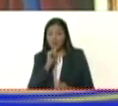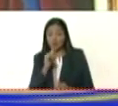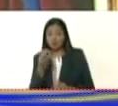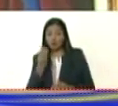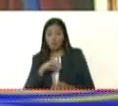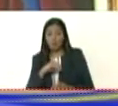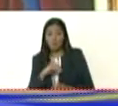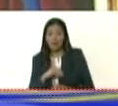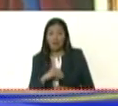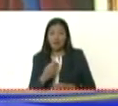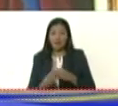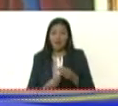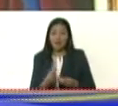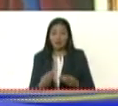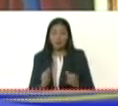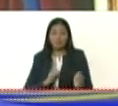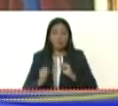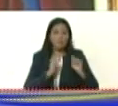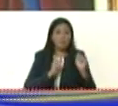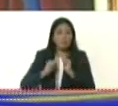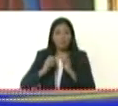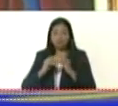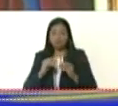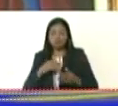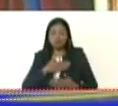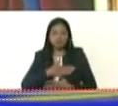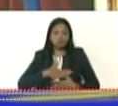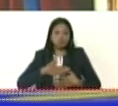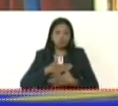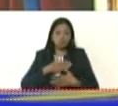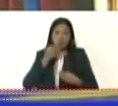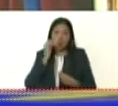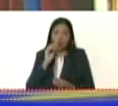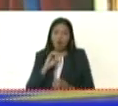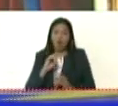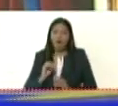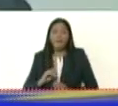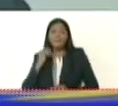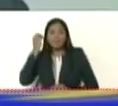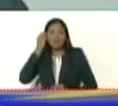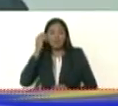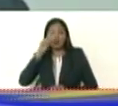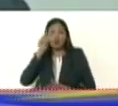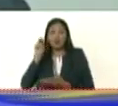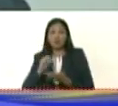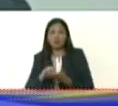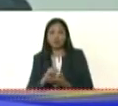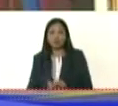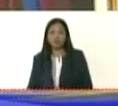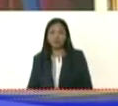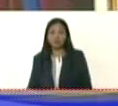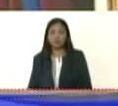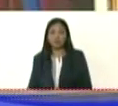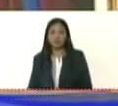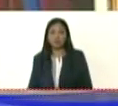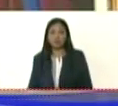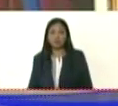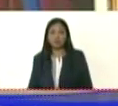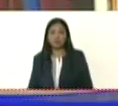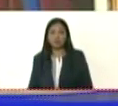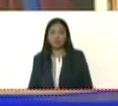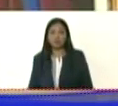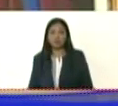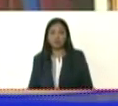candente que ha sacudido y conmovido la opinión pública nacional y mundial.